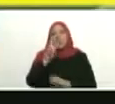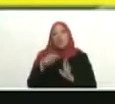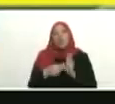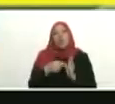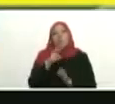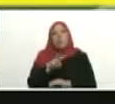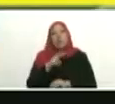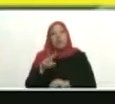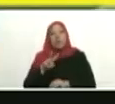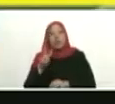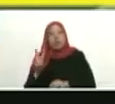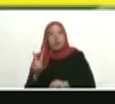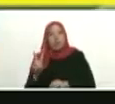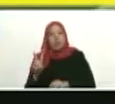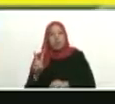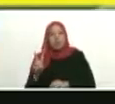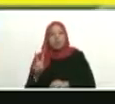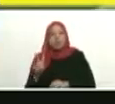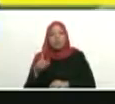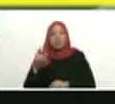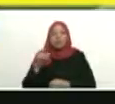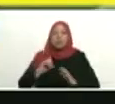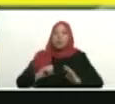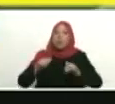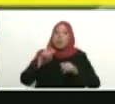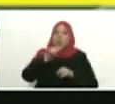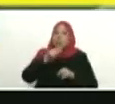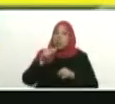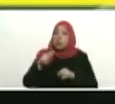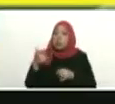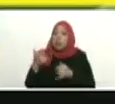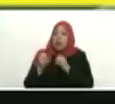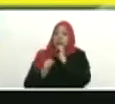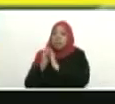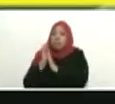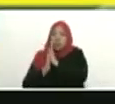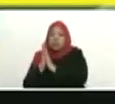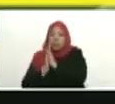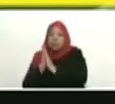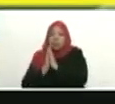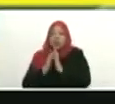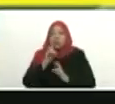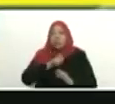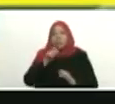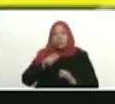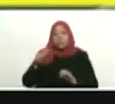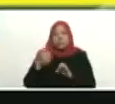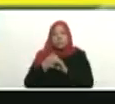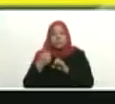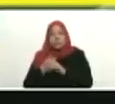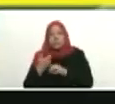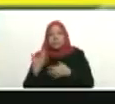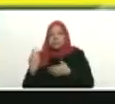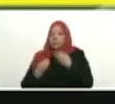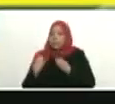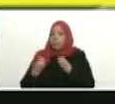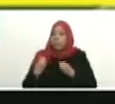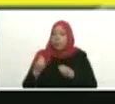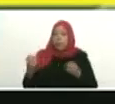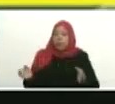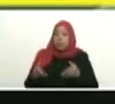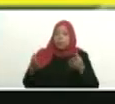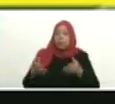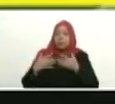2022... La gente empezó a hacer cosas, la gente empezó a crear, la gente empezó a